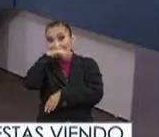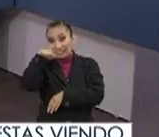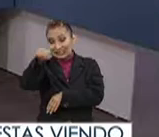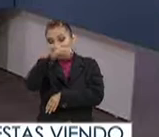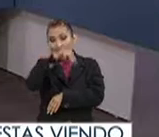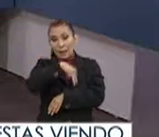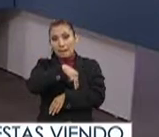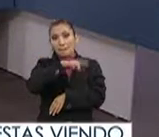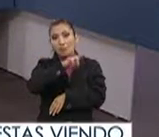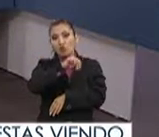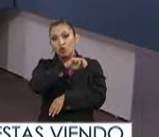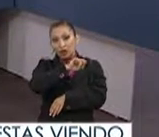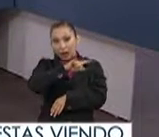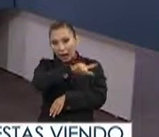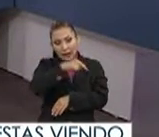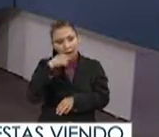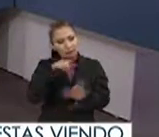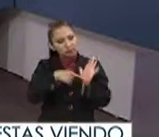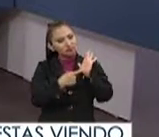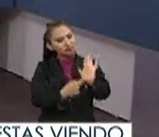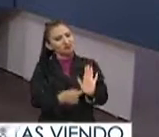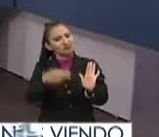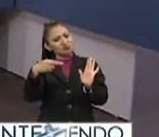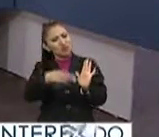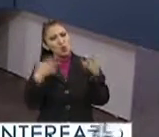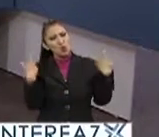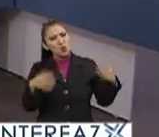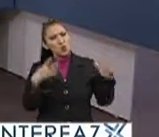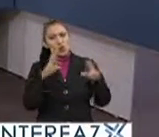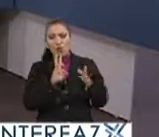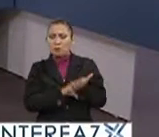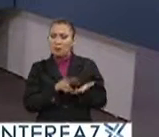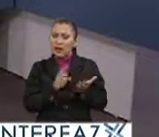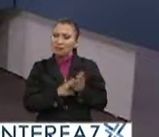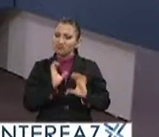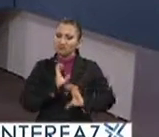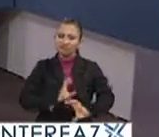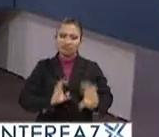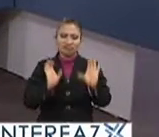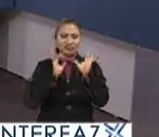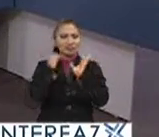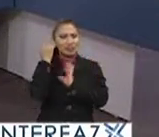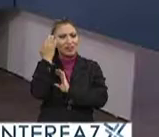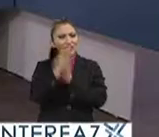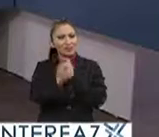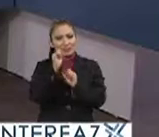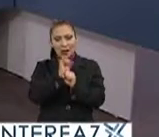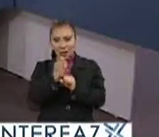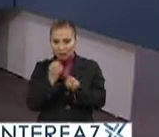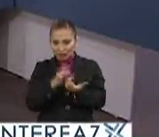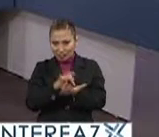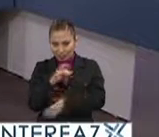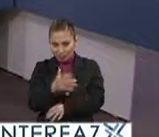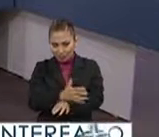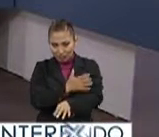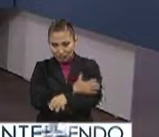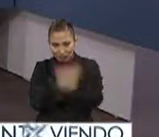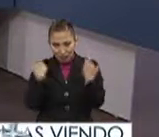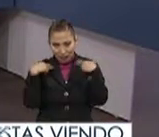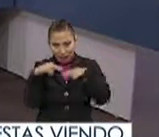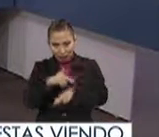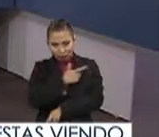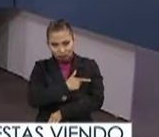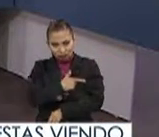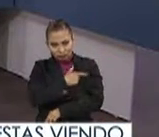los del MUNAL, y que ofrecen una verdadera reliquias musicales cada fin de semana. Muy buenos días, maestro, gracias por estar con nosotros, un